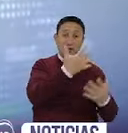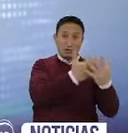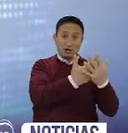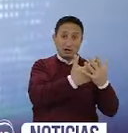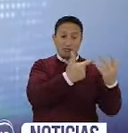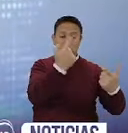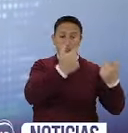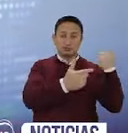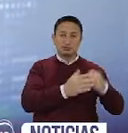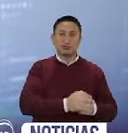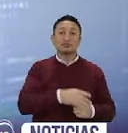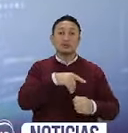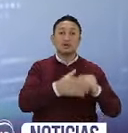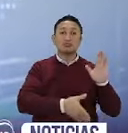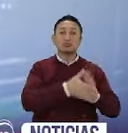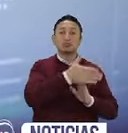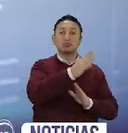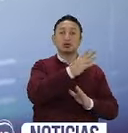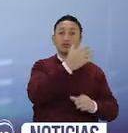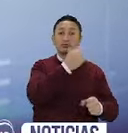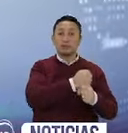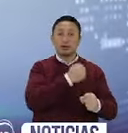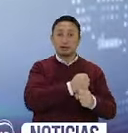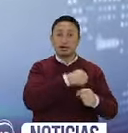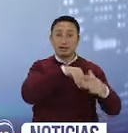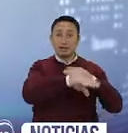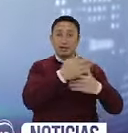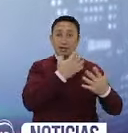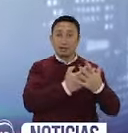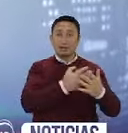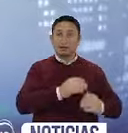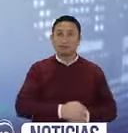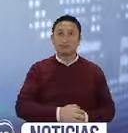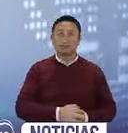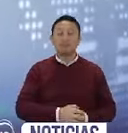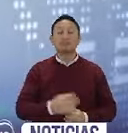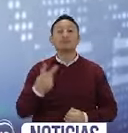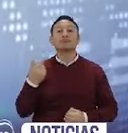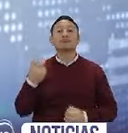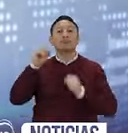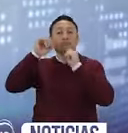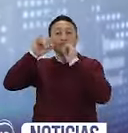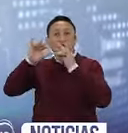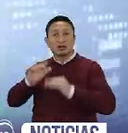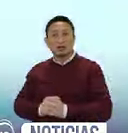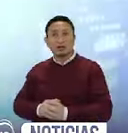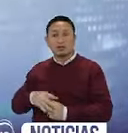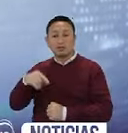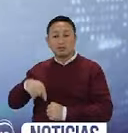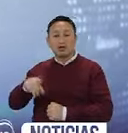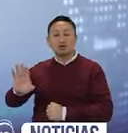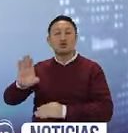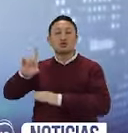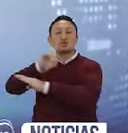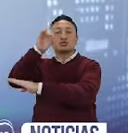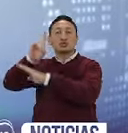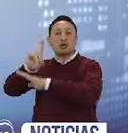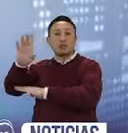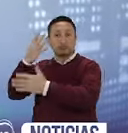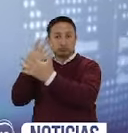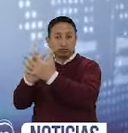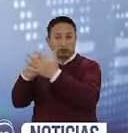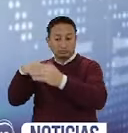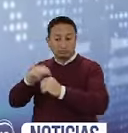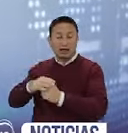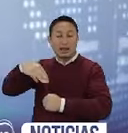penitenciaría. Ellas se dirigían a cumplir sus labores en la cárcel. Mientras que el 12 de septiembre acabaron con la vida de la directora de ese reclusorio,